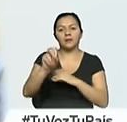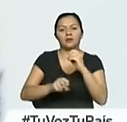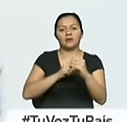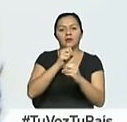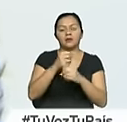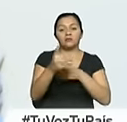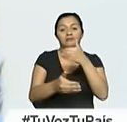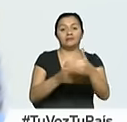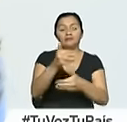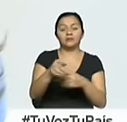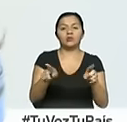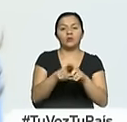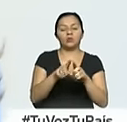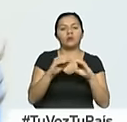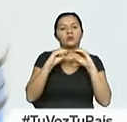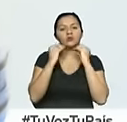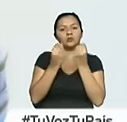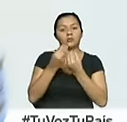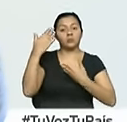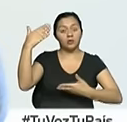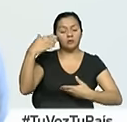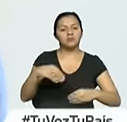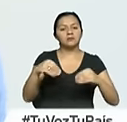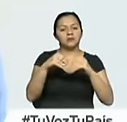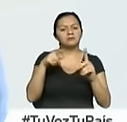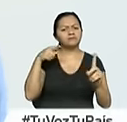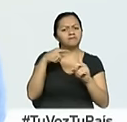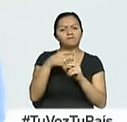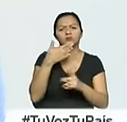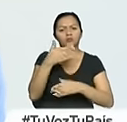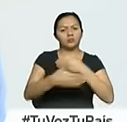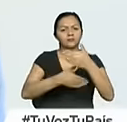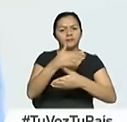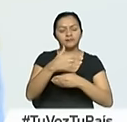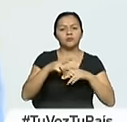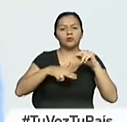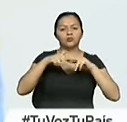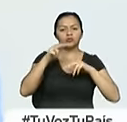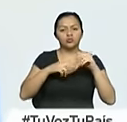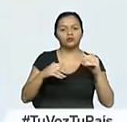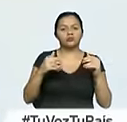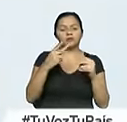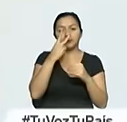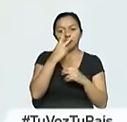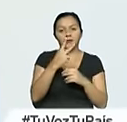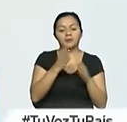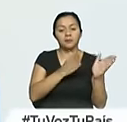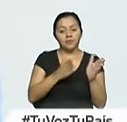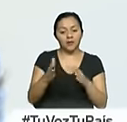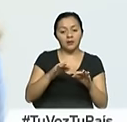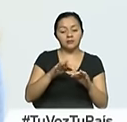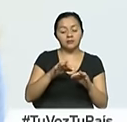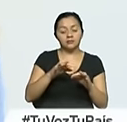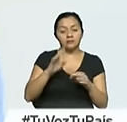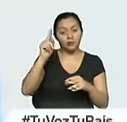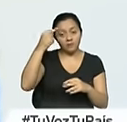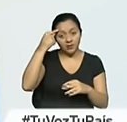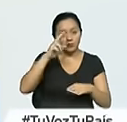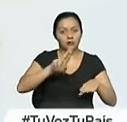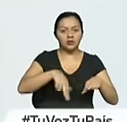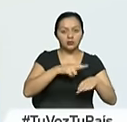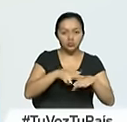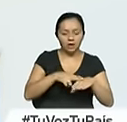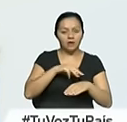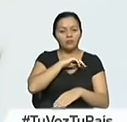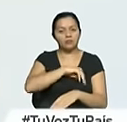años. Como organizaciones políticas que tendemos a la construcción de los planes de gobierno, tanto nacionales